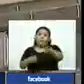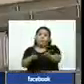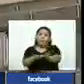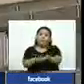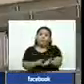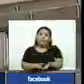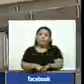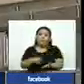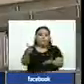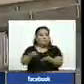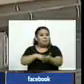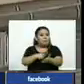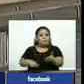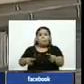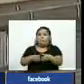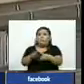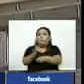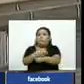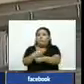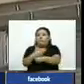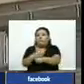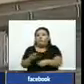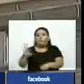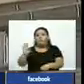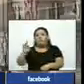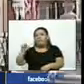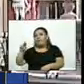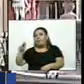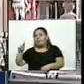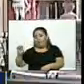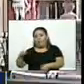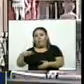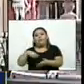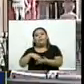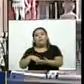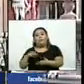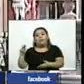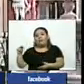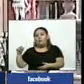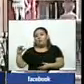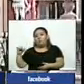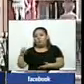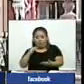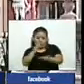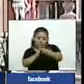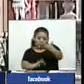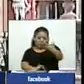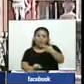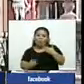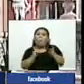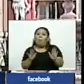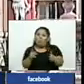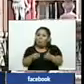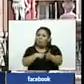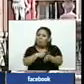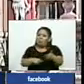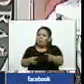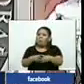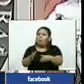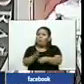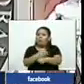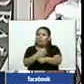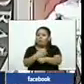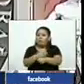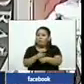en relación a la cancelación del partido político Frente de Convergencia Nacional. En la resolución se explica que el motivo de la cancelación es por